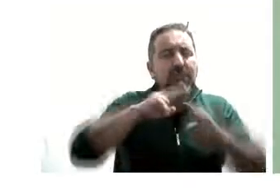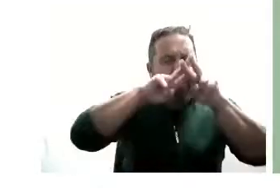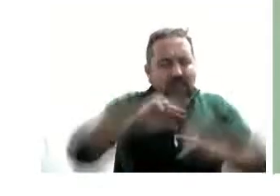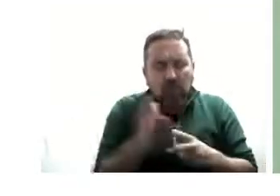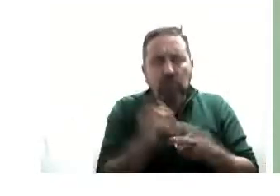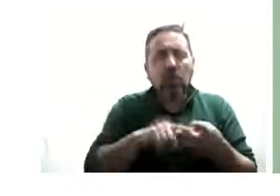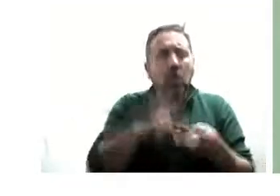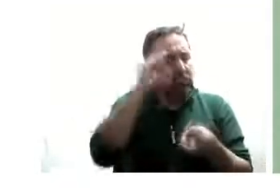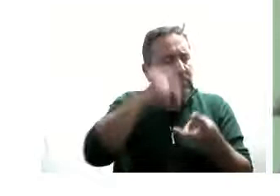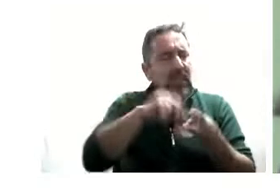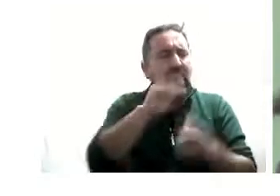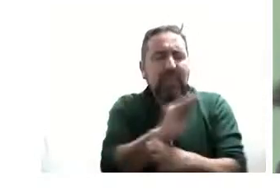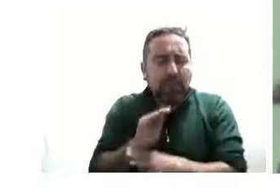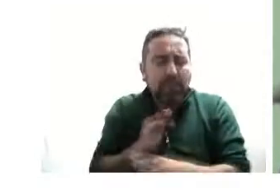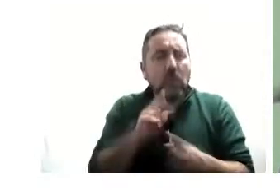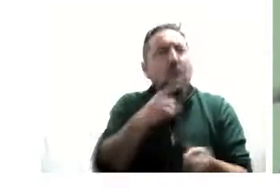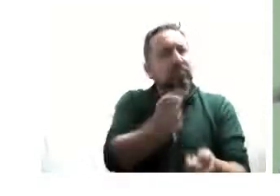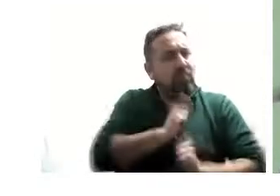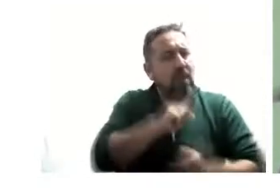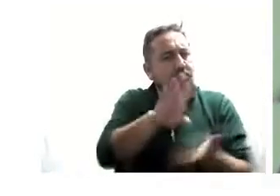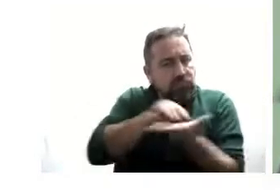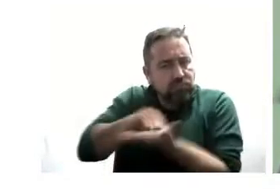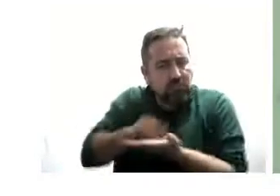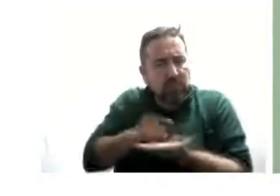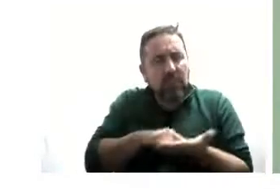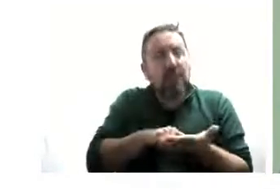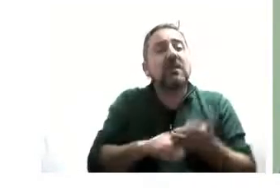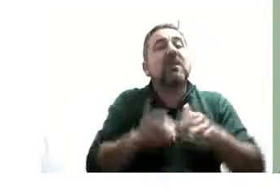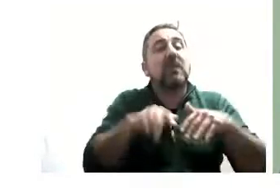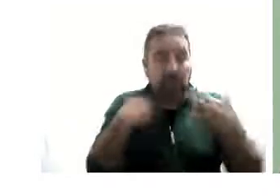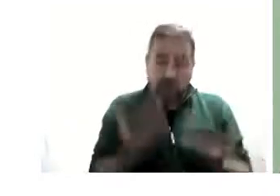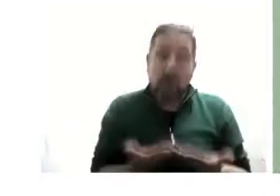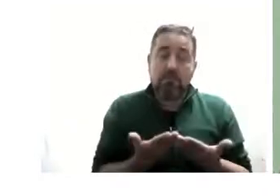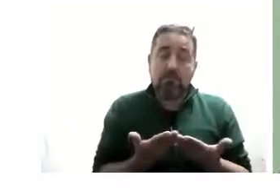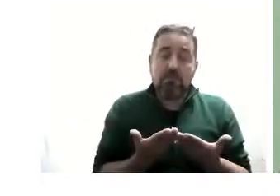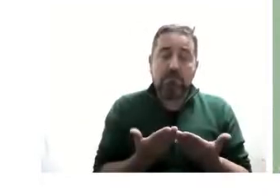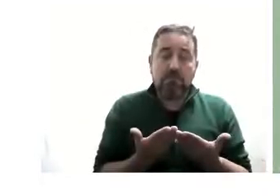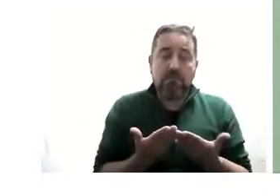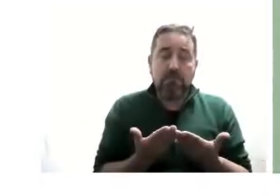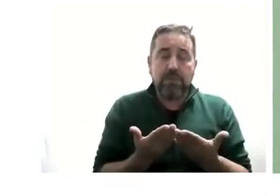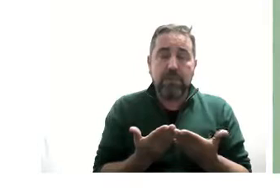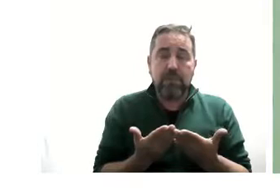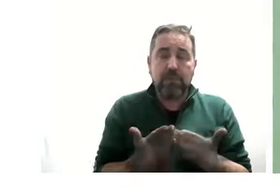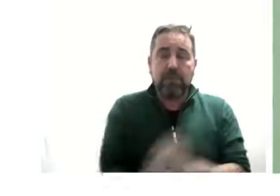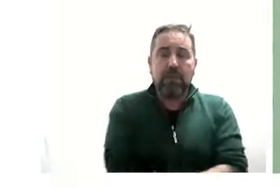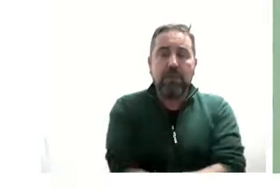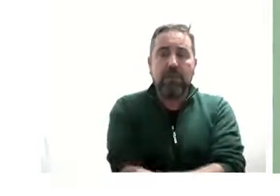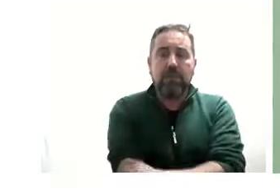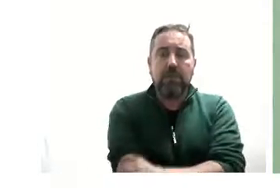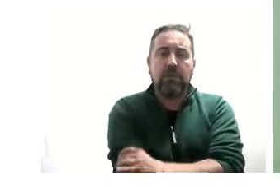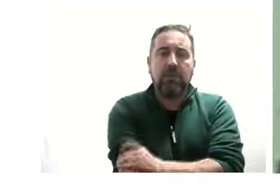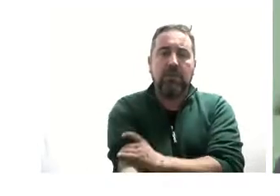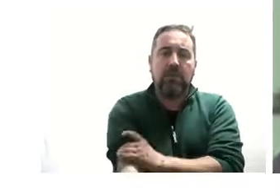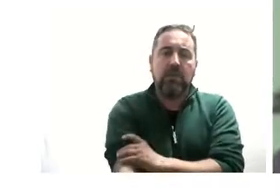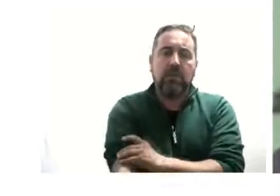el tratamiento, con la prevención y también de cara a favorecer